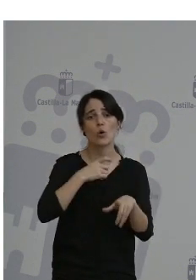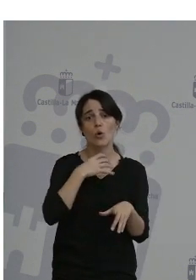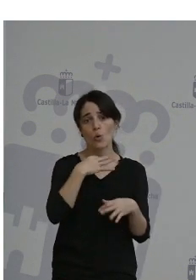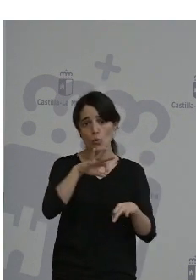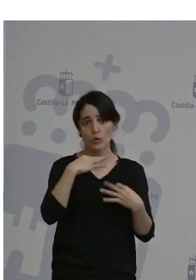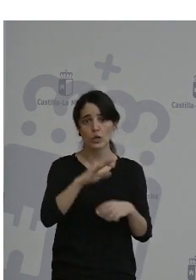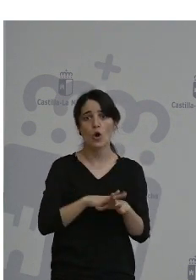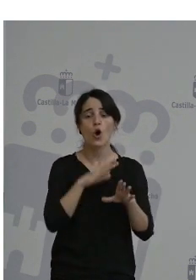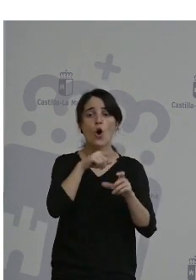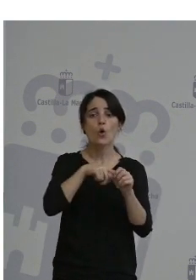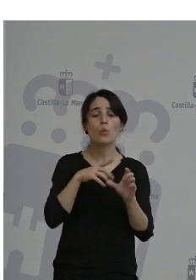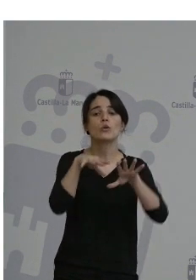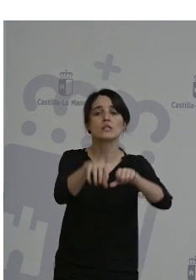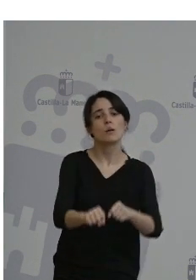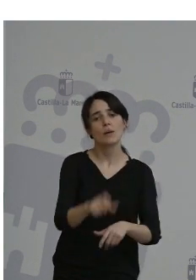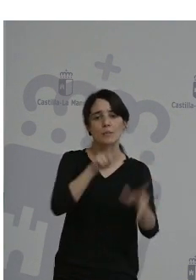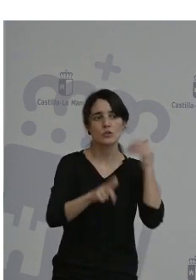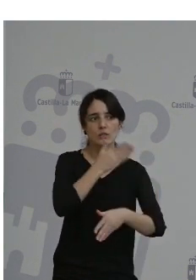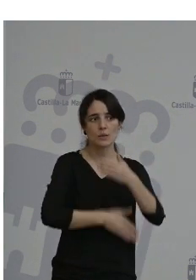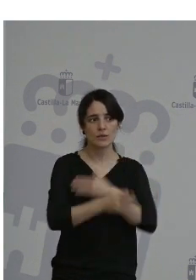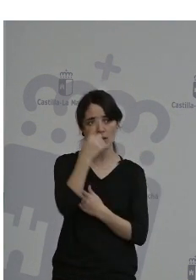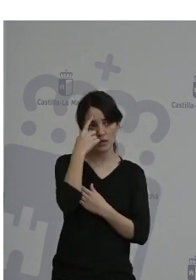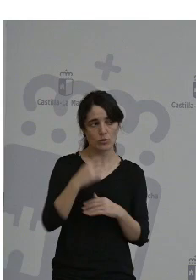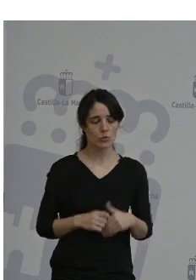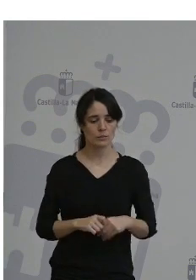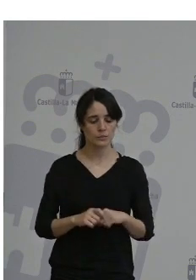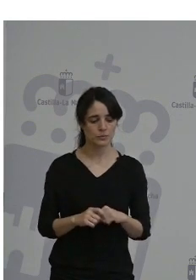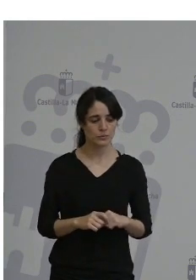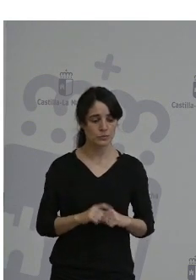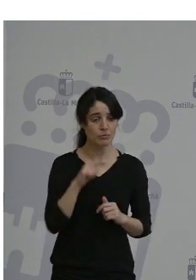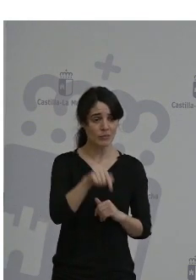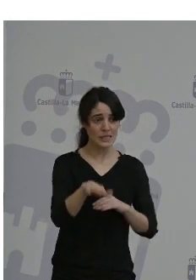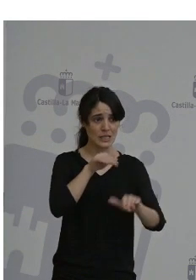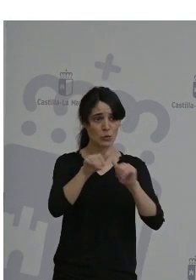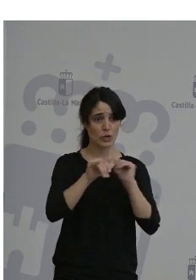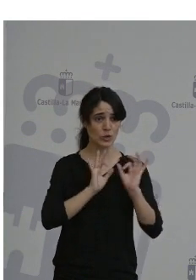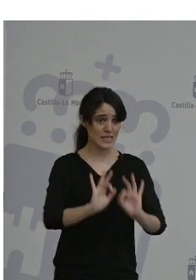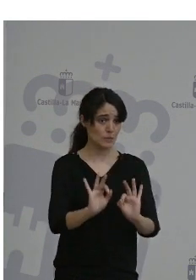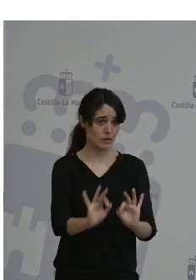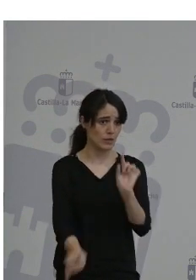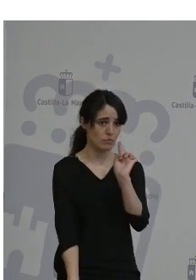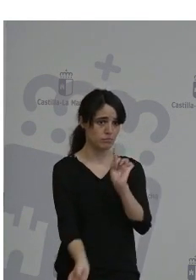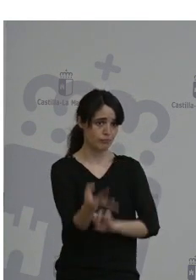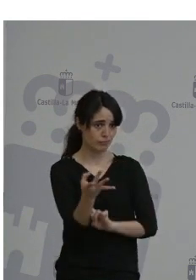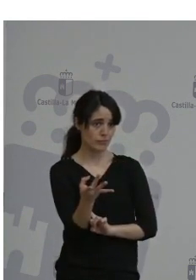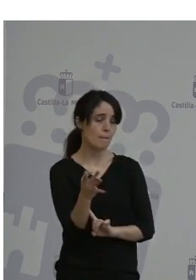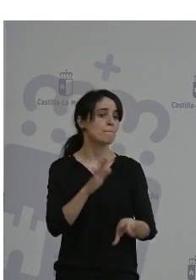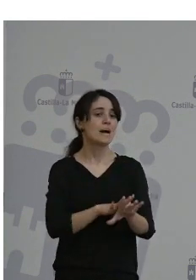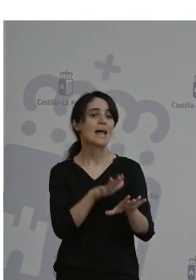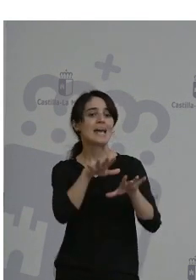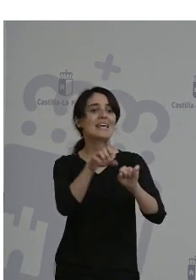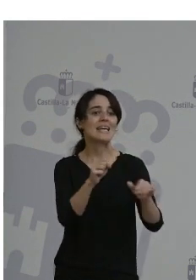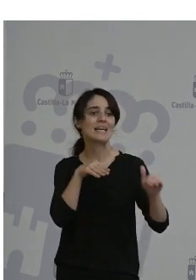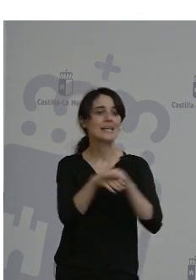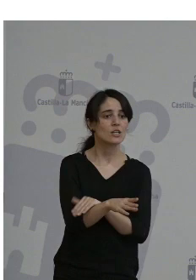reservado para personas con discapacidad intelectual. Esta convocatoria específica es para el ingreso como personal laboral